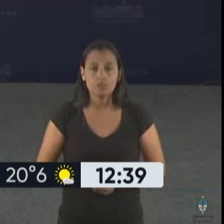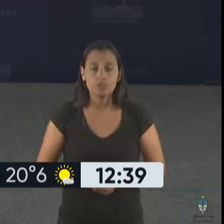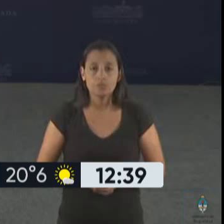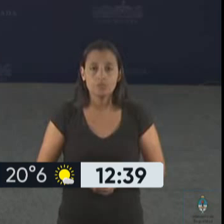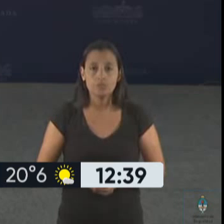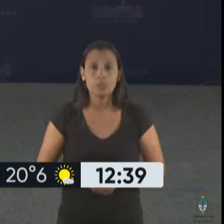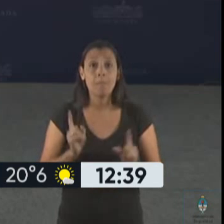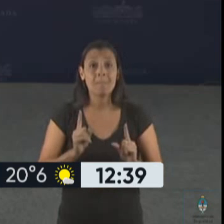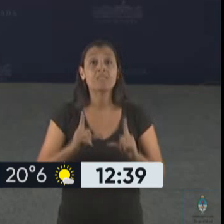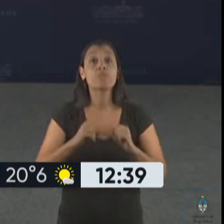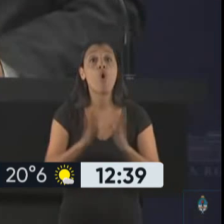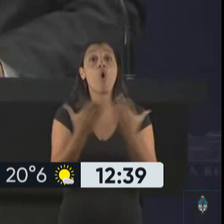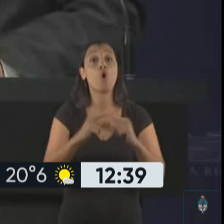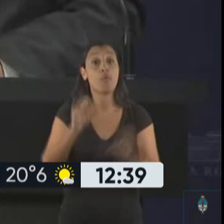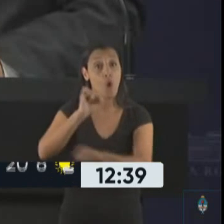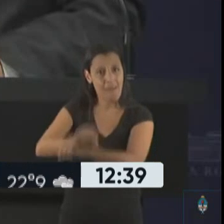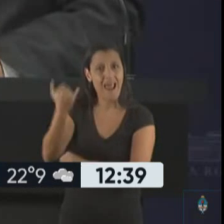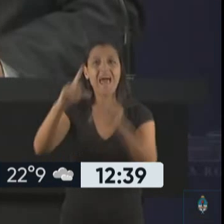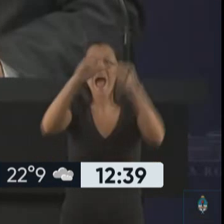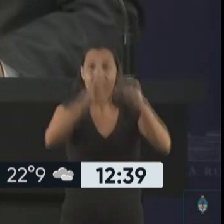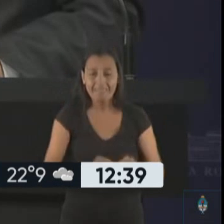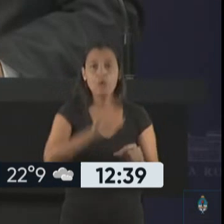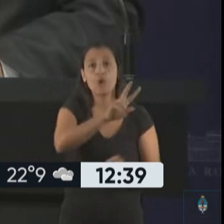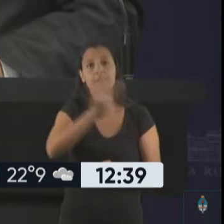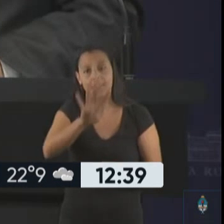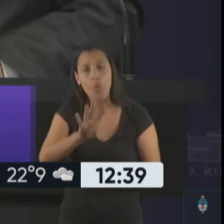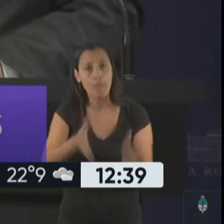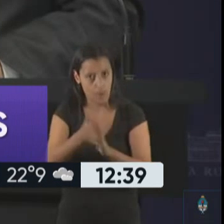el Código Penal, una serie de artículos, el 34,